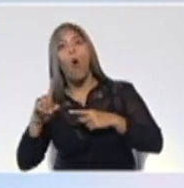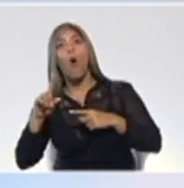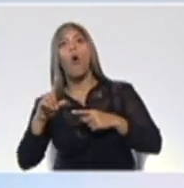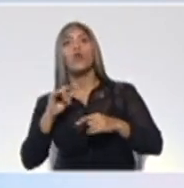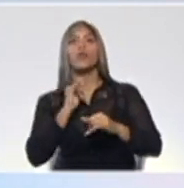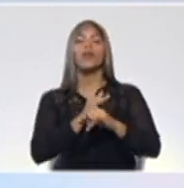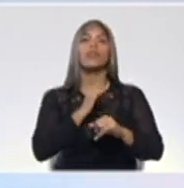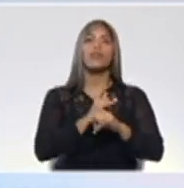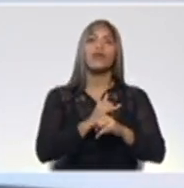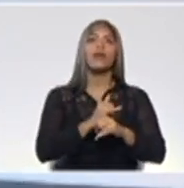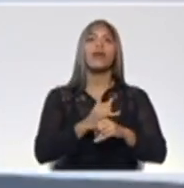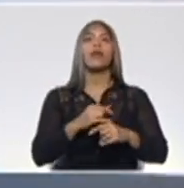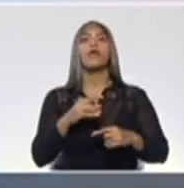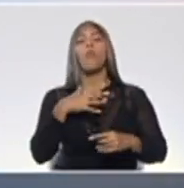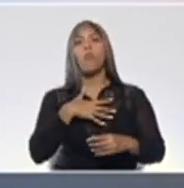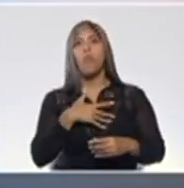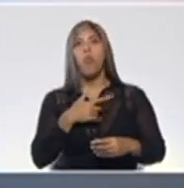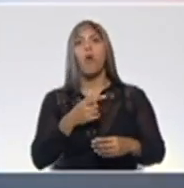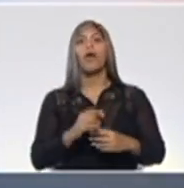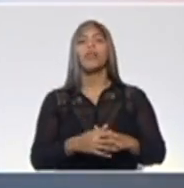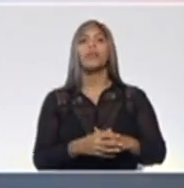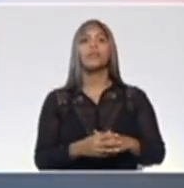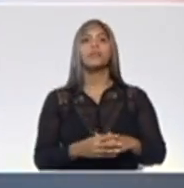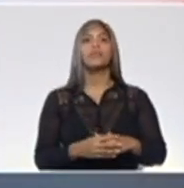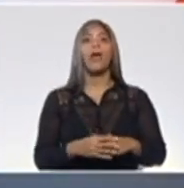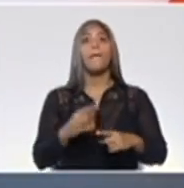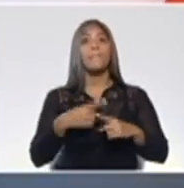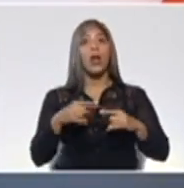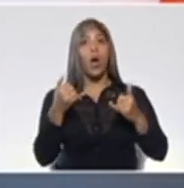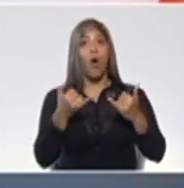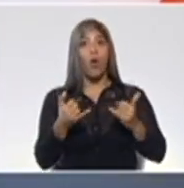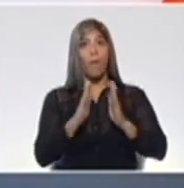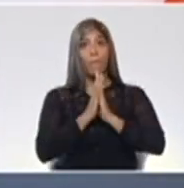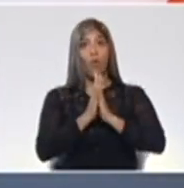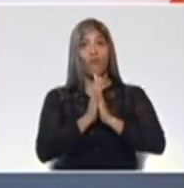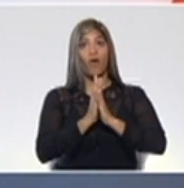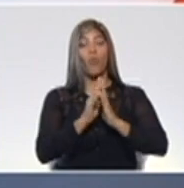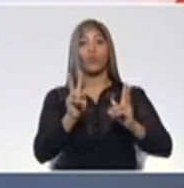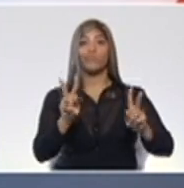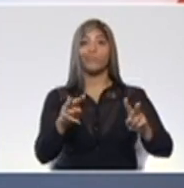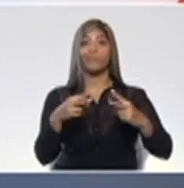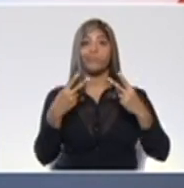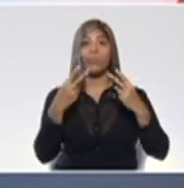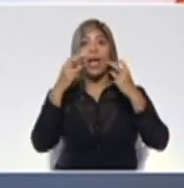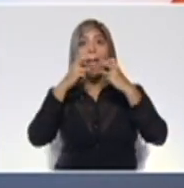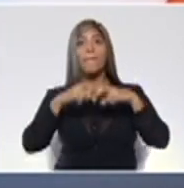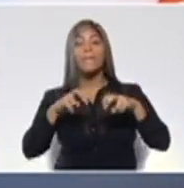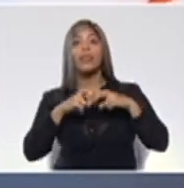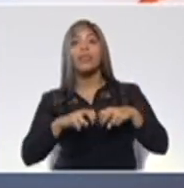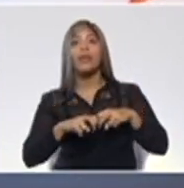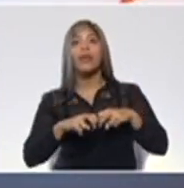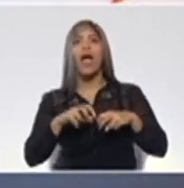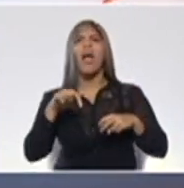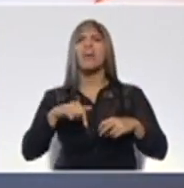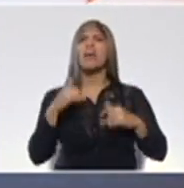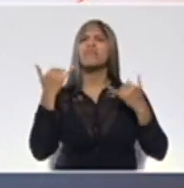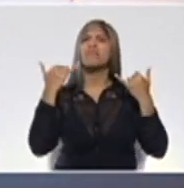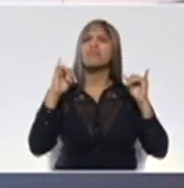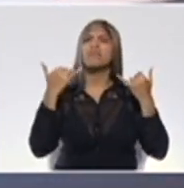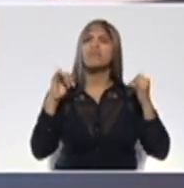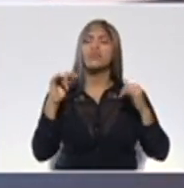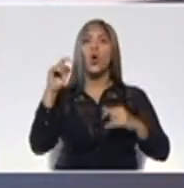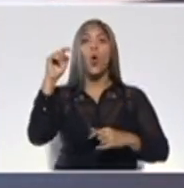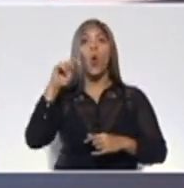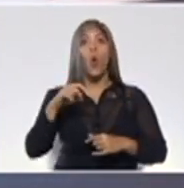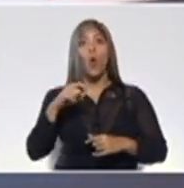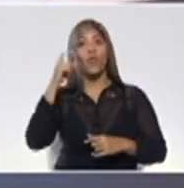les comentaré con precisión, pero en este momento sí les pido que me acompañen por favor a investigar qué se celebra, qué se